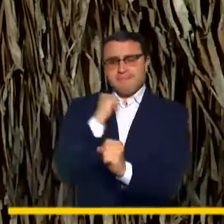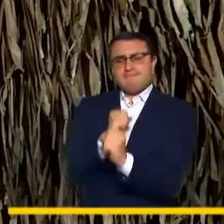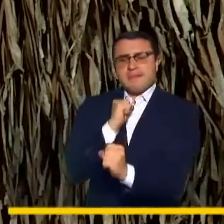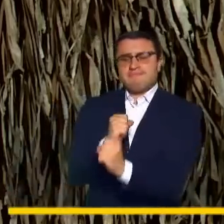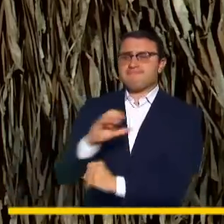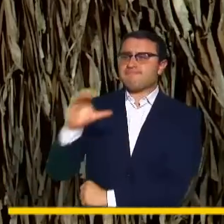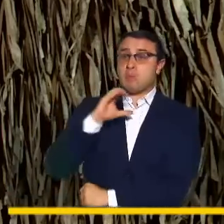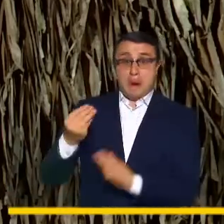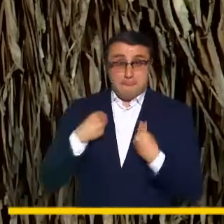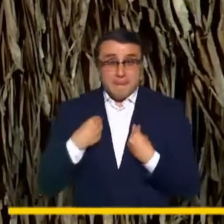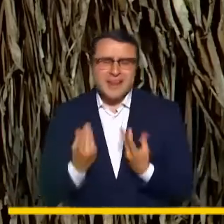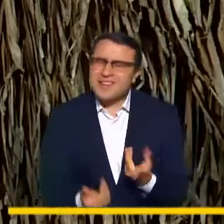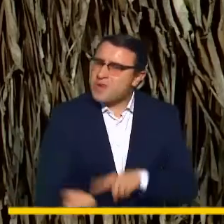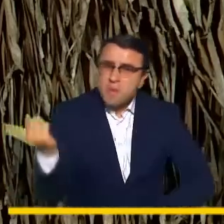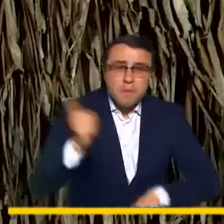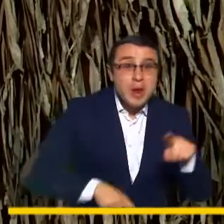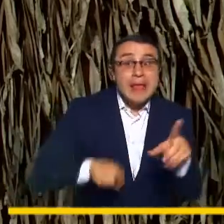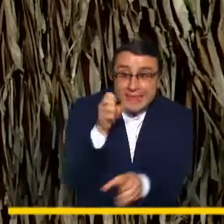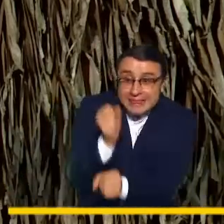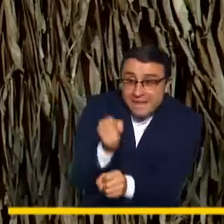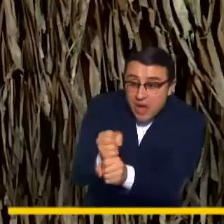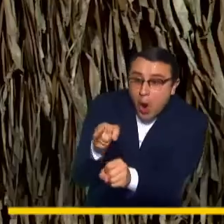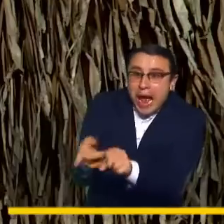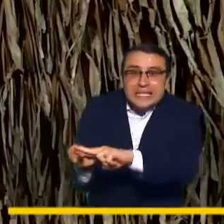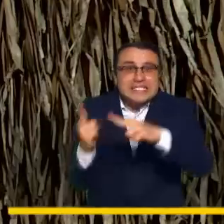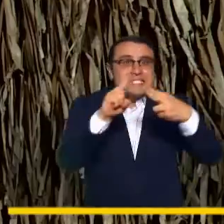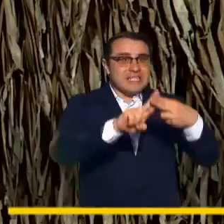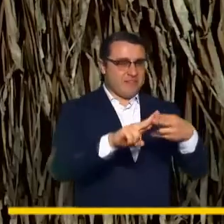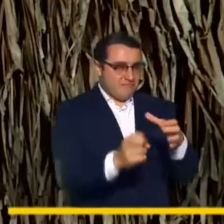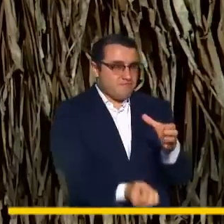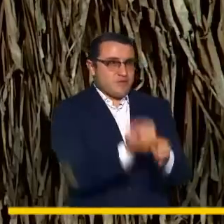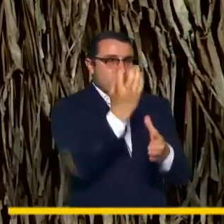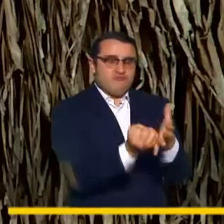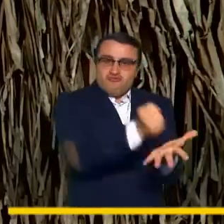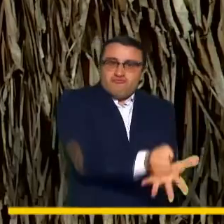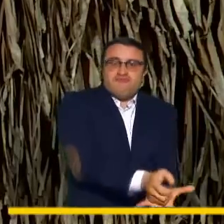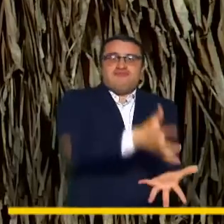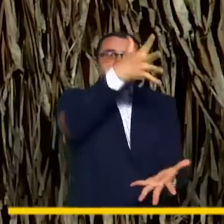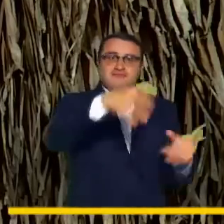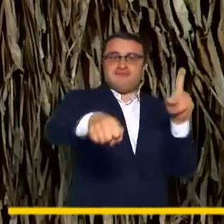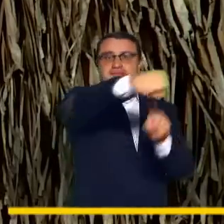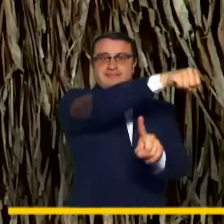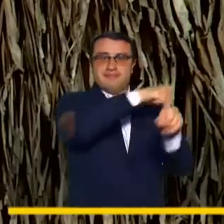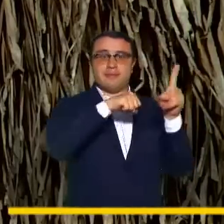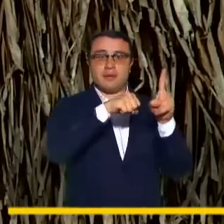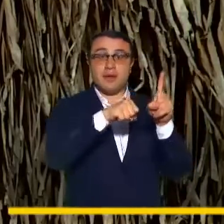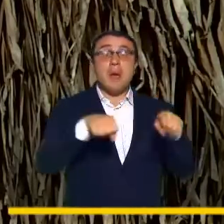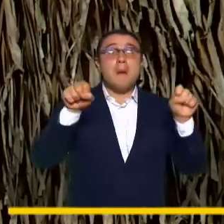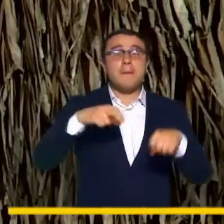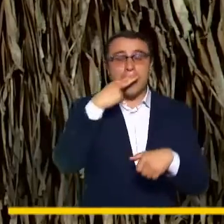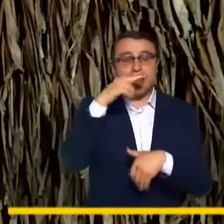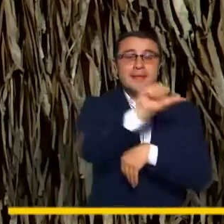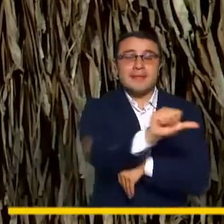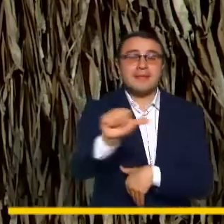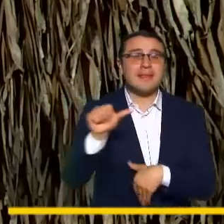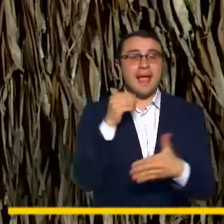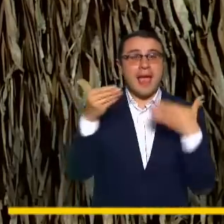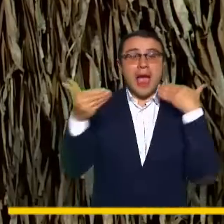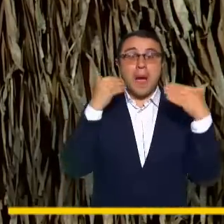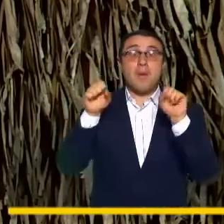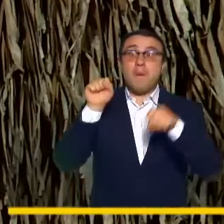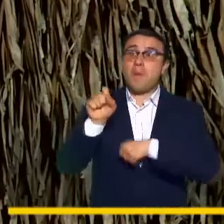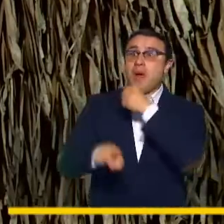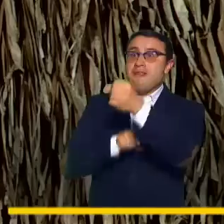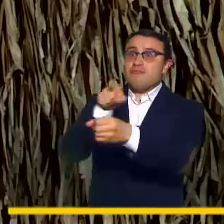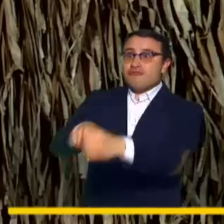y el trabajo es la base de la riqueza de una sociedad, que no nos permite que las niñas campesinas puedan